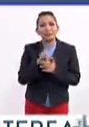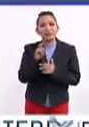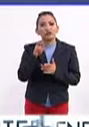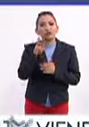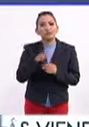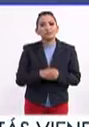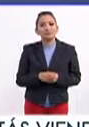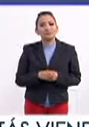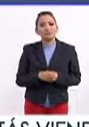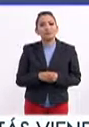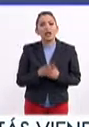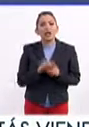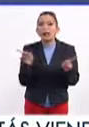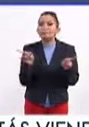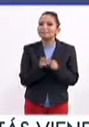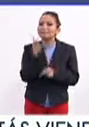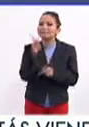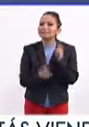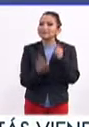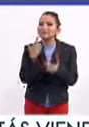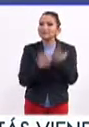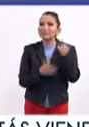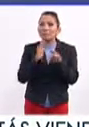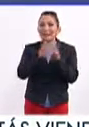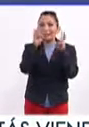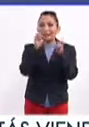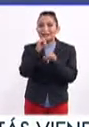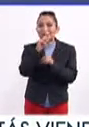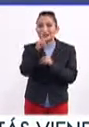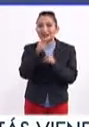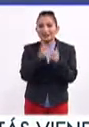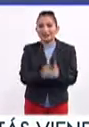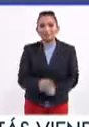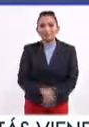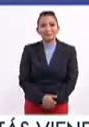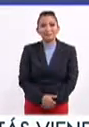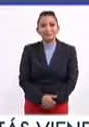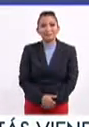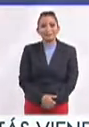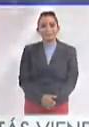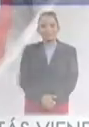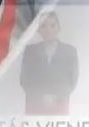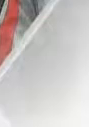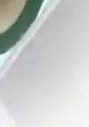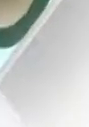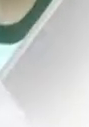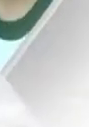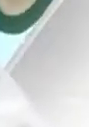invitación. doctor. Vamos a hacer una breve pausa y regresamos con más temas en Interfaz. No se vayan.